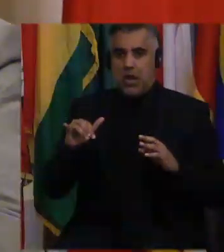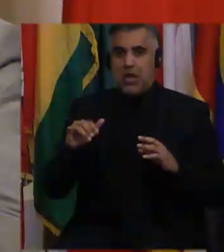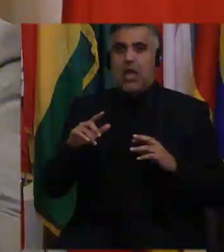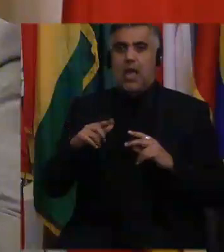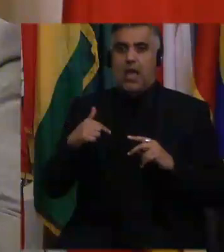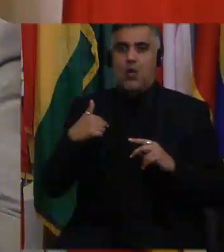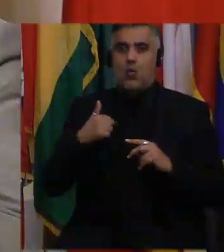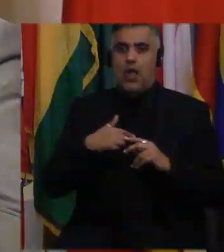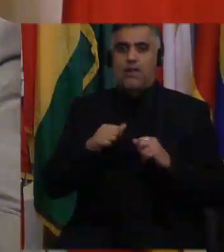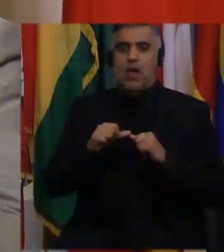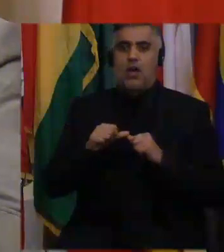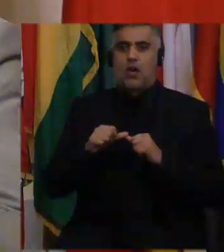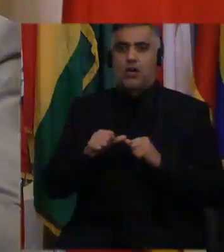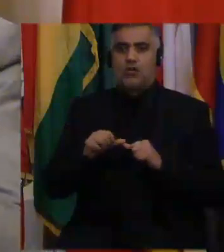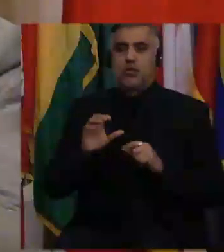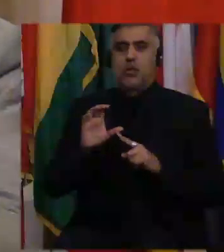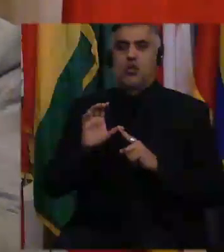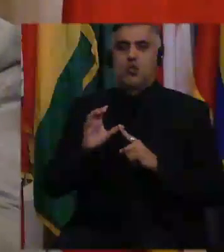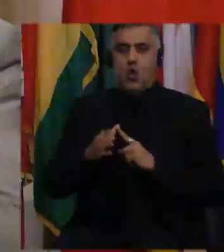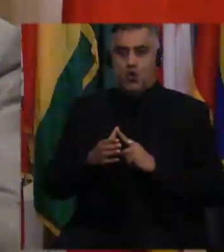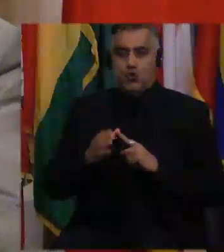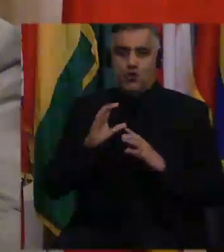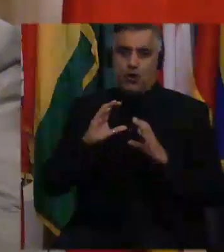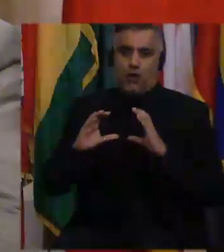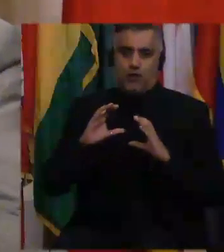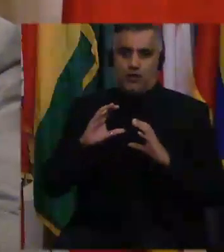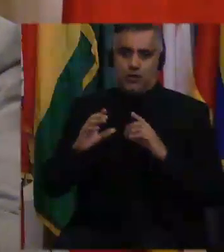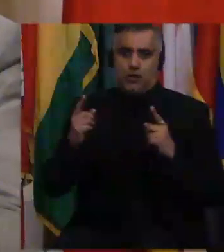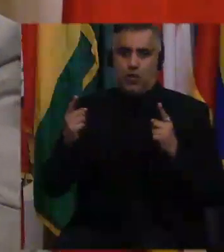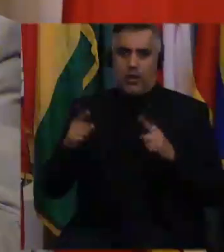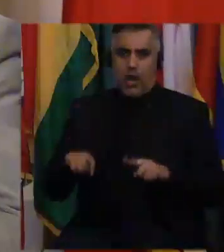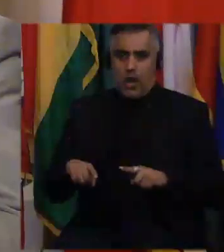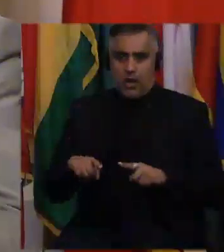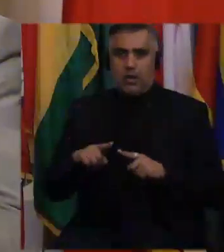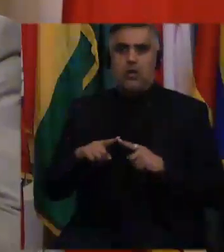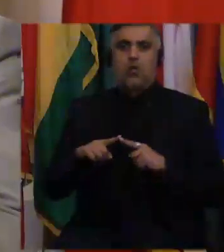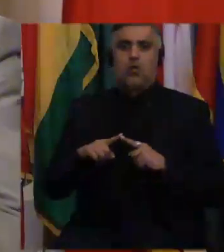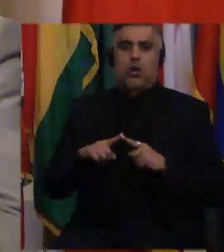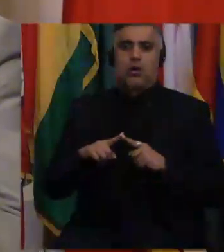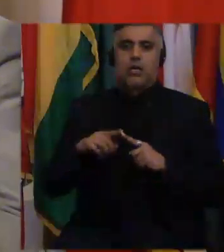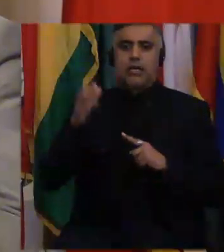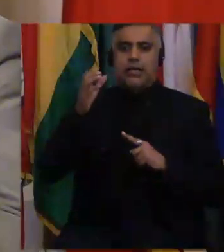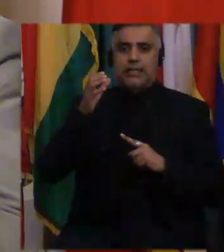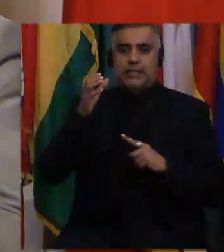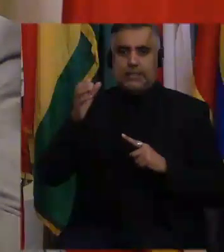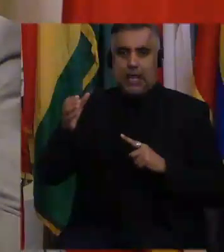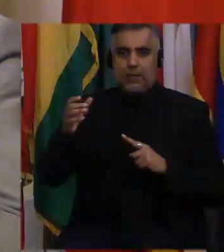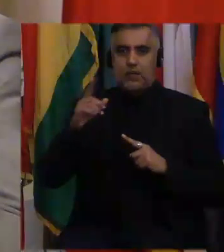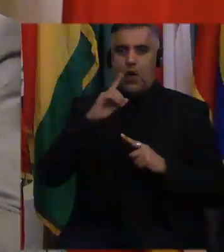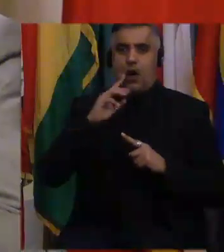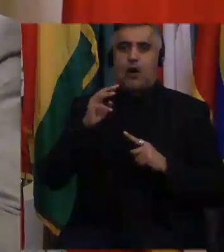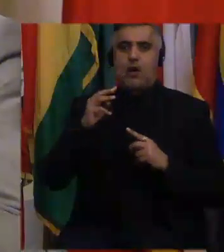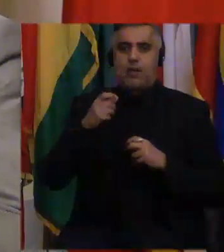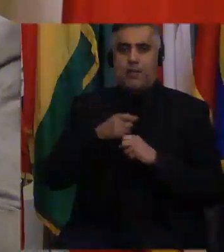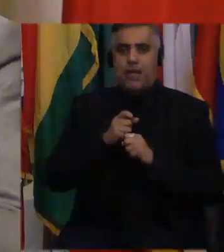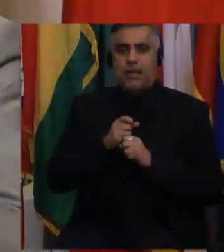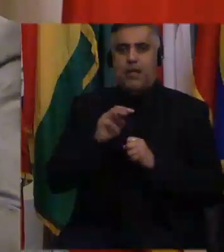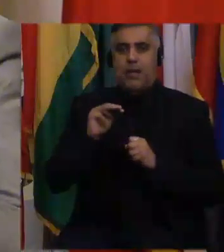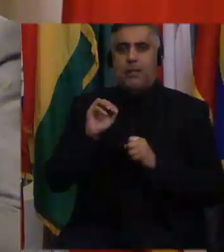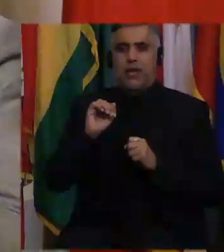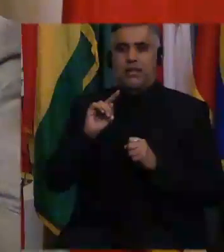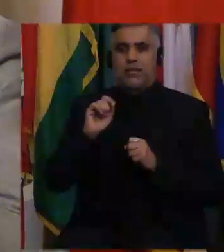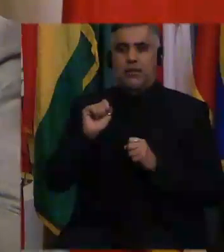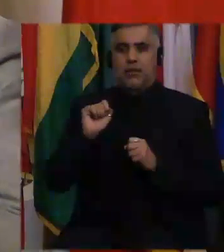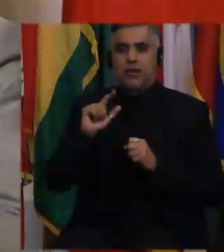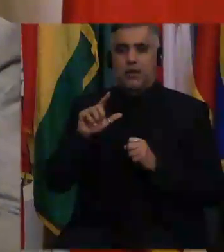Donde se materializan concepciones. Hoy, vamos a hablar abiertamente, ¿eh? Hoy hay una repercusión